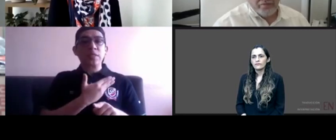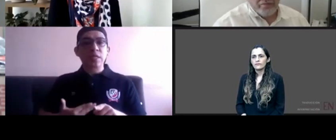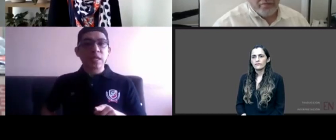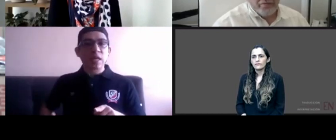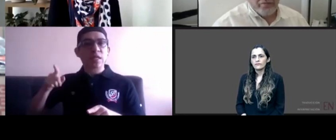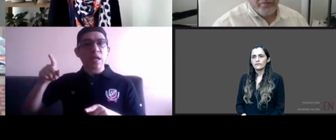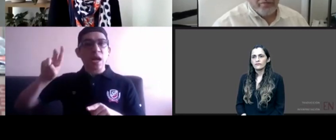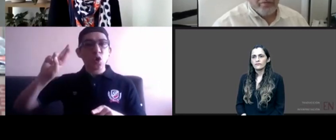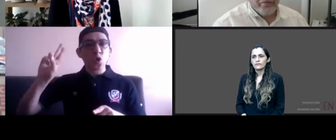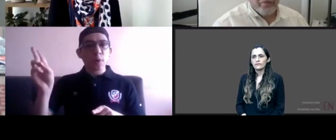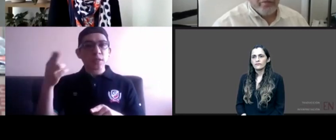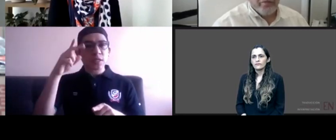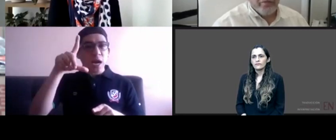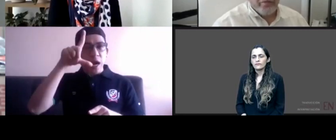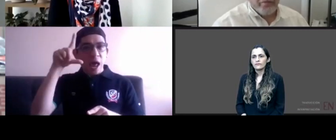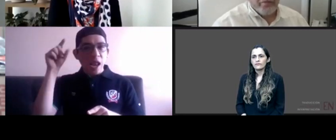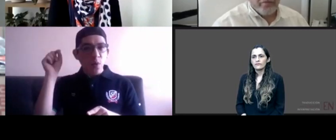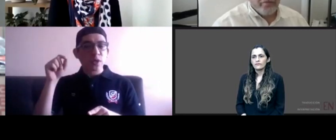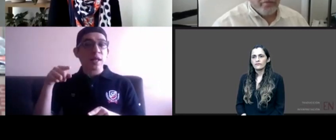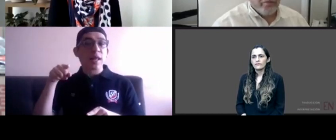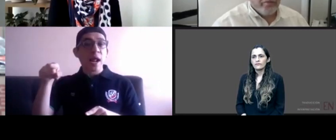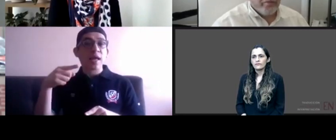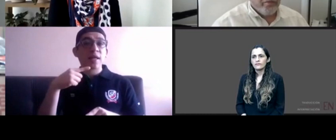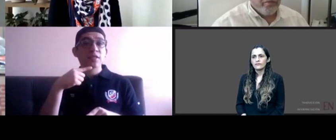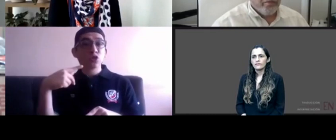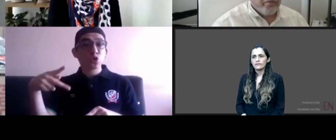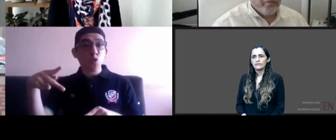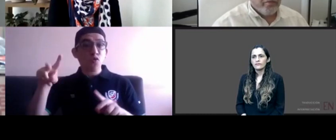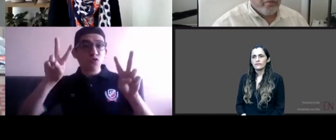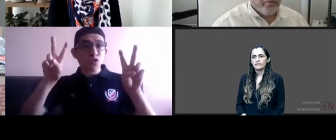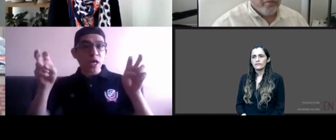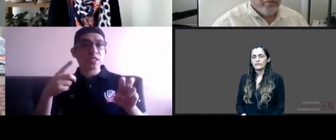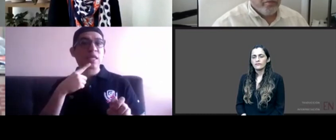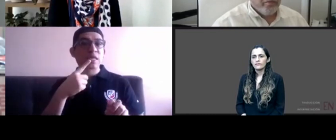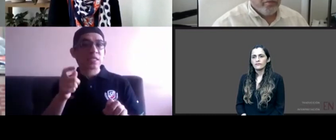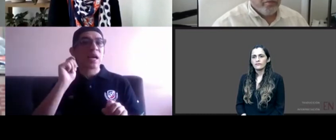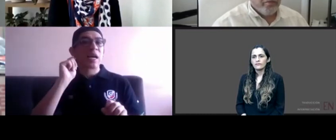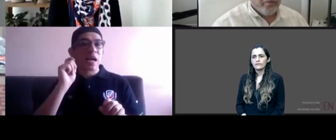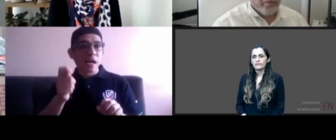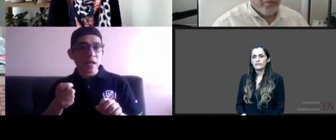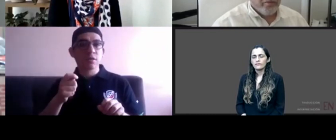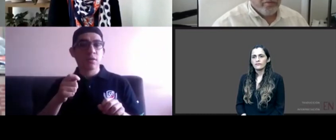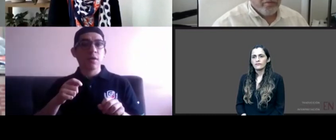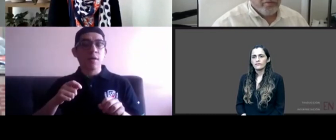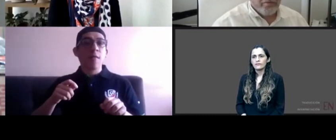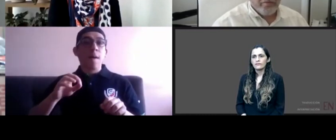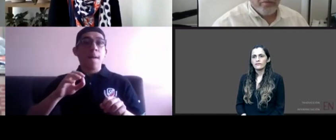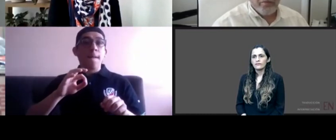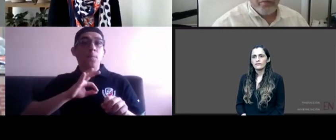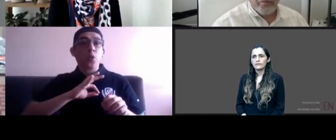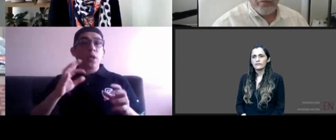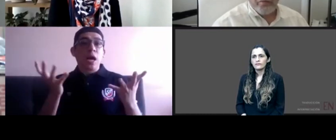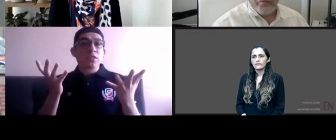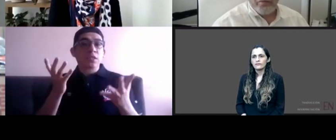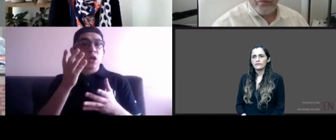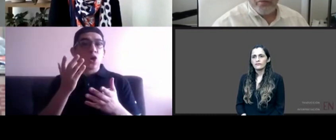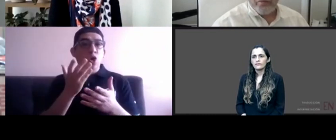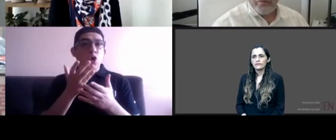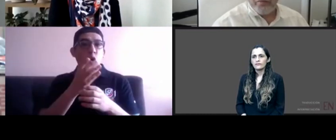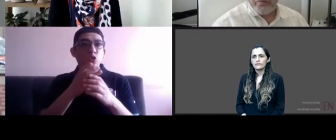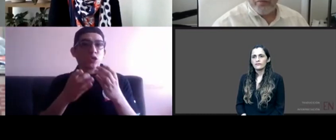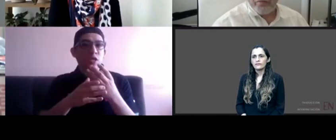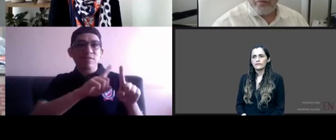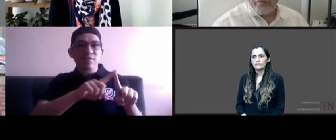En el mundo existe una persona, Jordan King, que fue presidente de la Universidad de Gallaudet, y